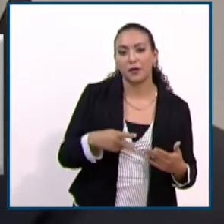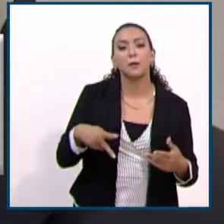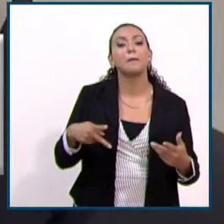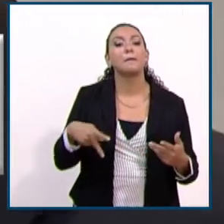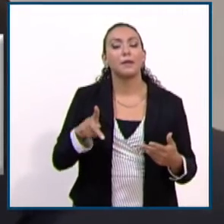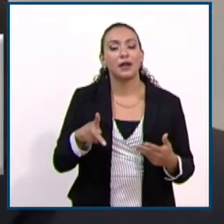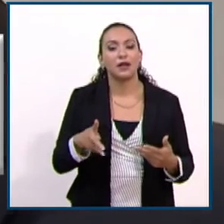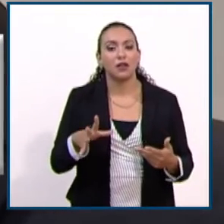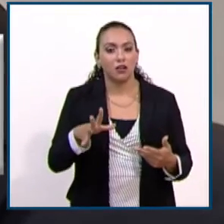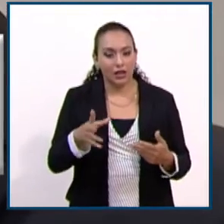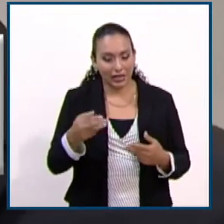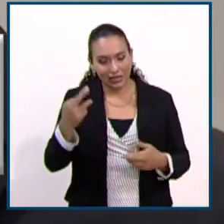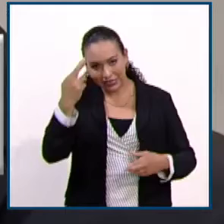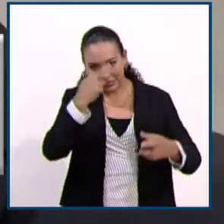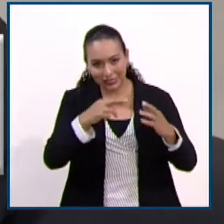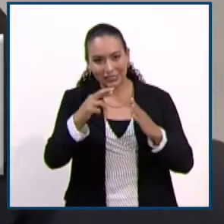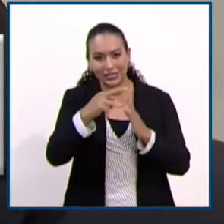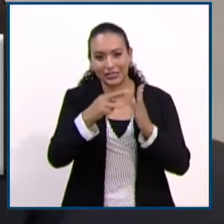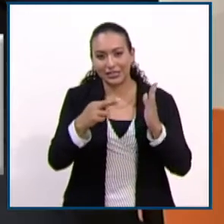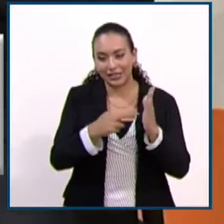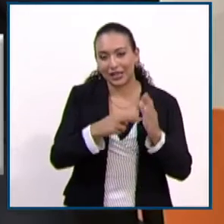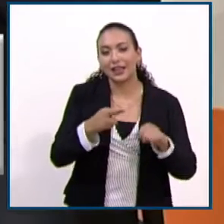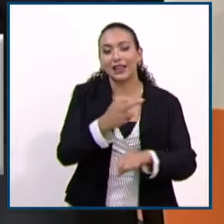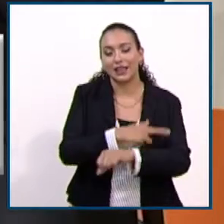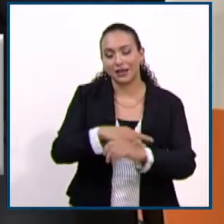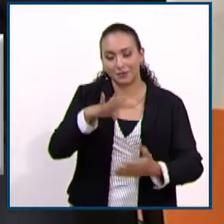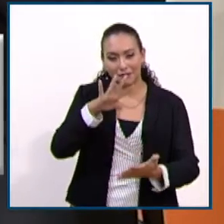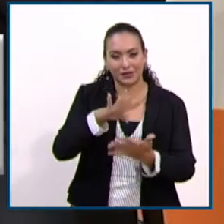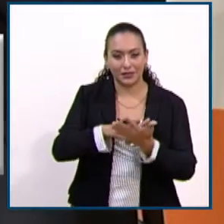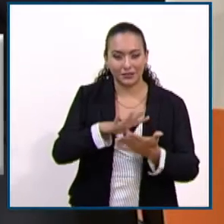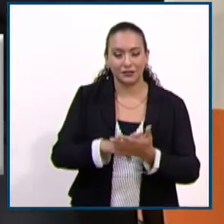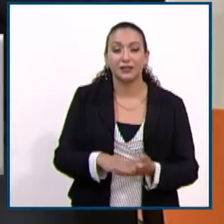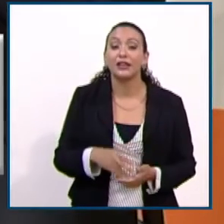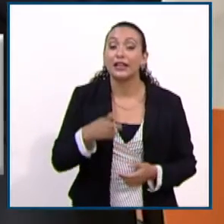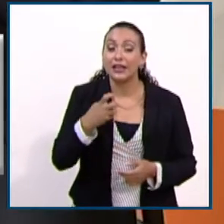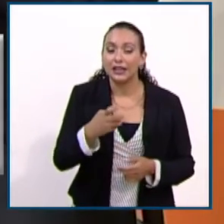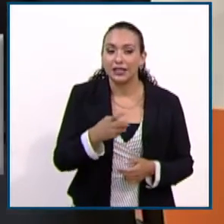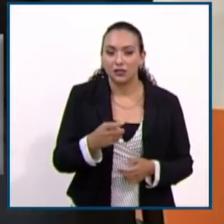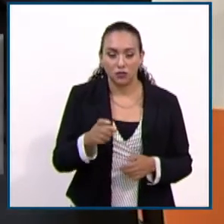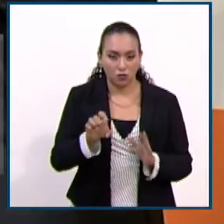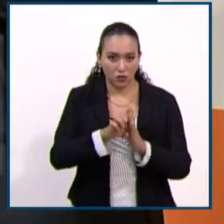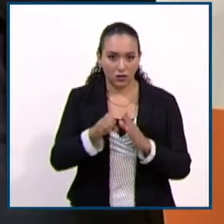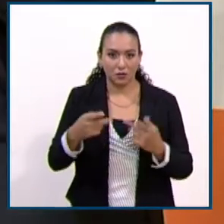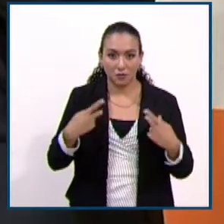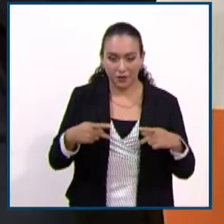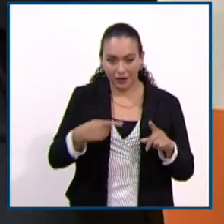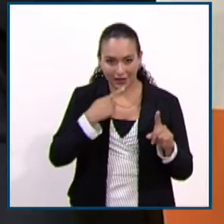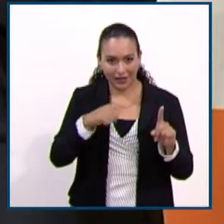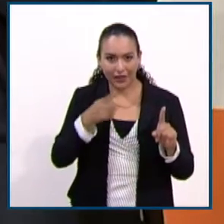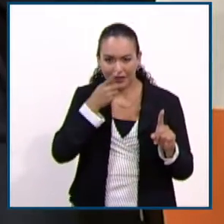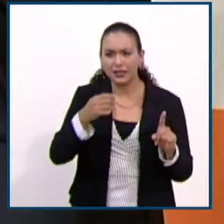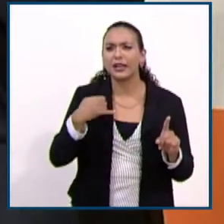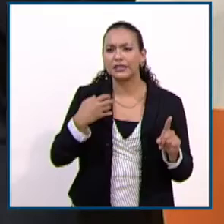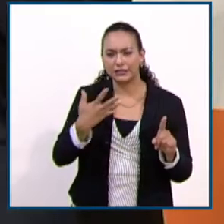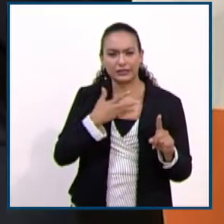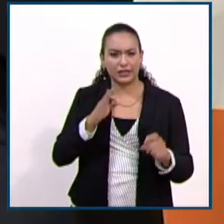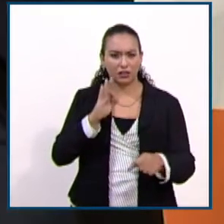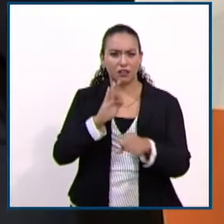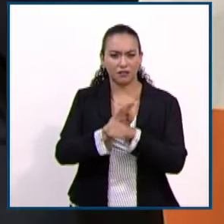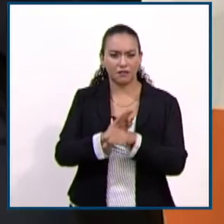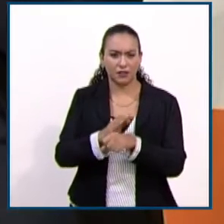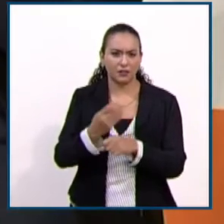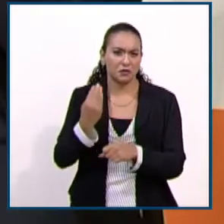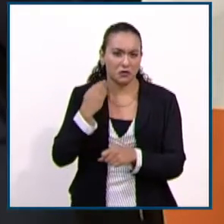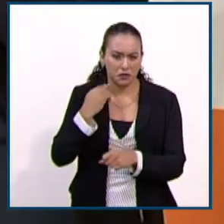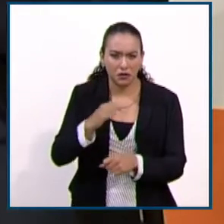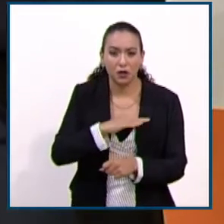el 5º transitorio del Código Nacional de Procedimientos Penales. Es una opción que debe de tener el quejoso entre decir, sí tengo el medio ordinario de defensa, pero no quiero agotar el